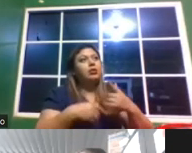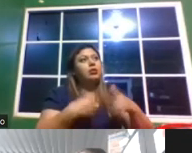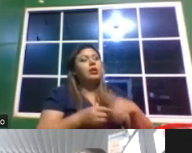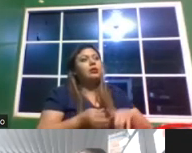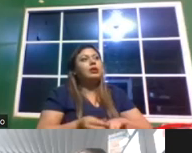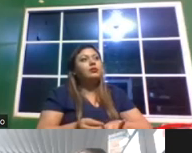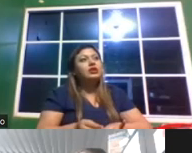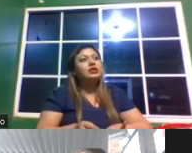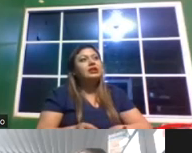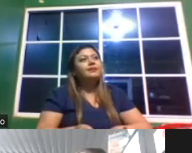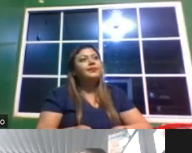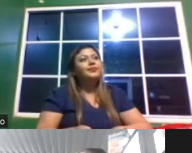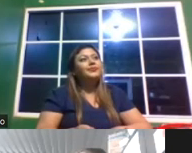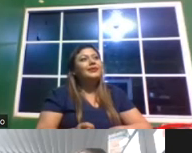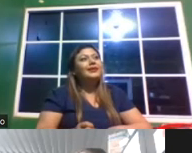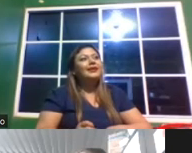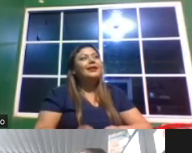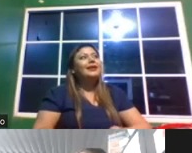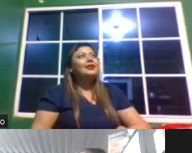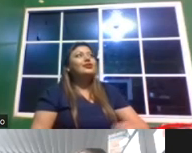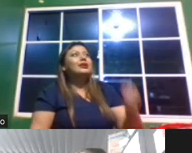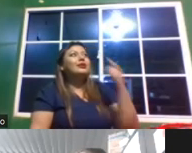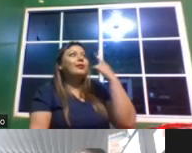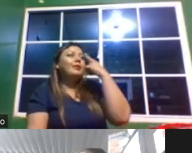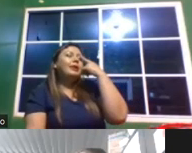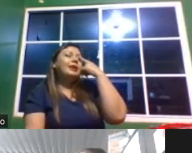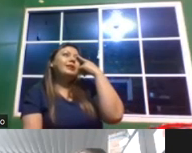Medición de resultados. Excelente, William.